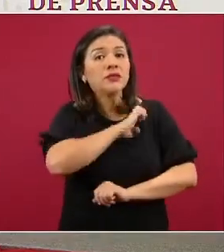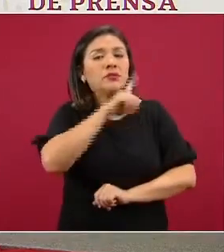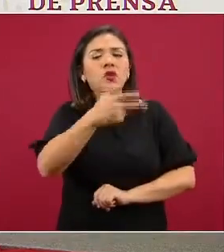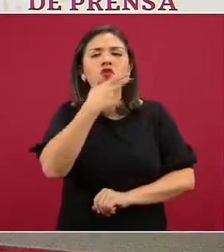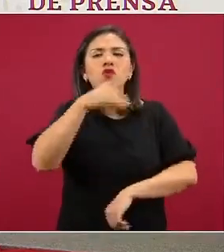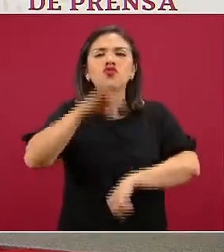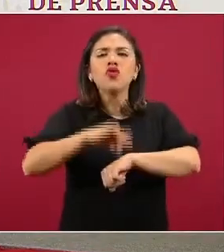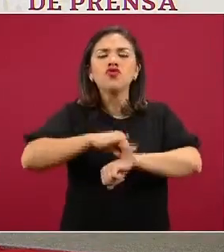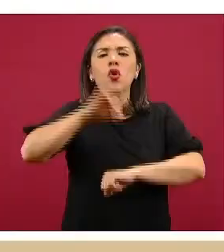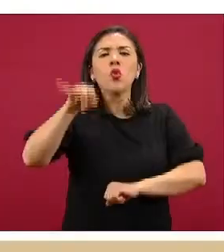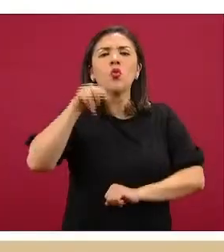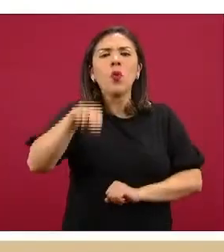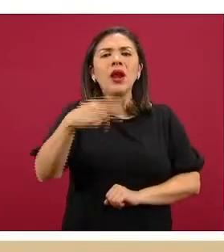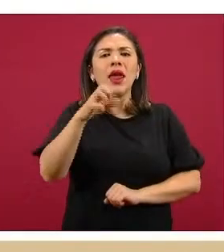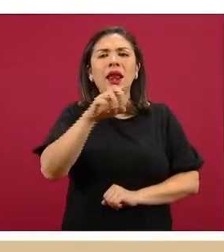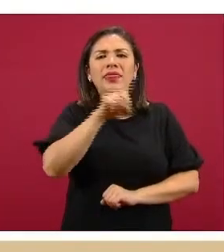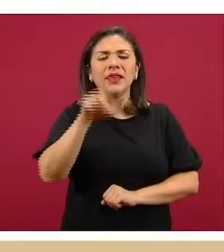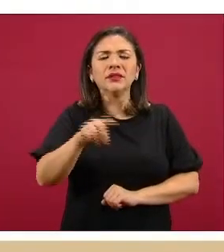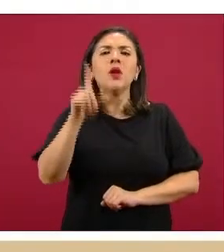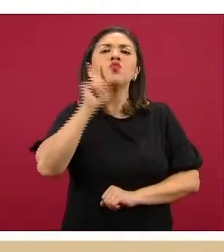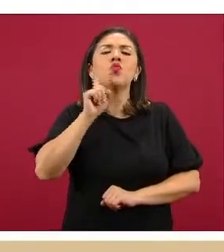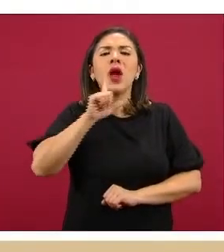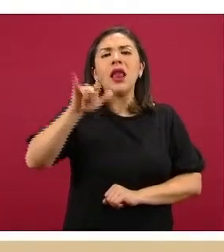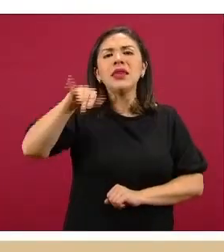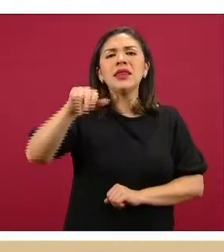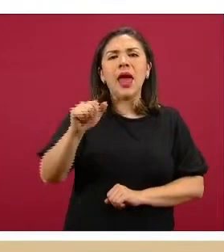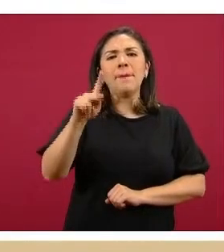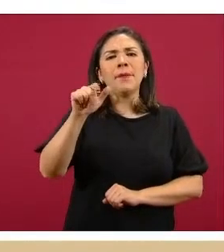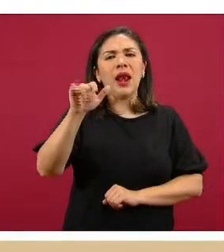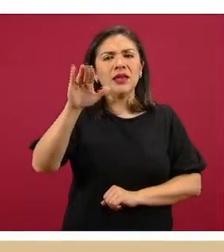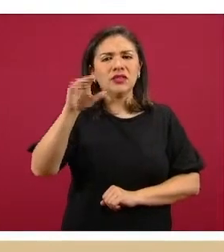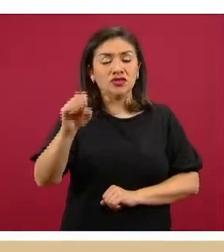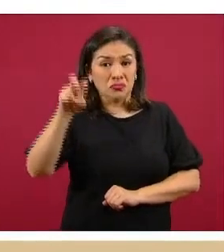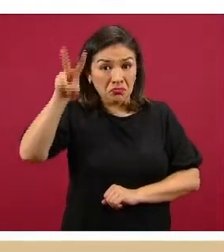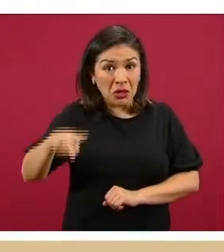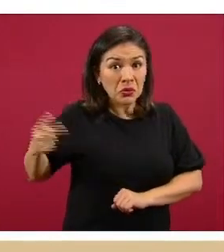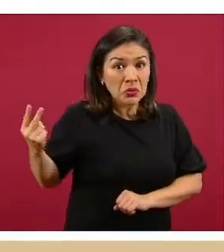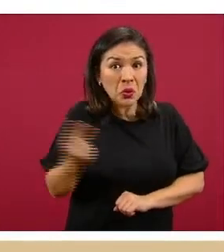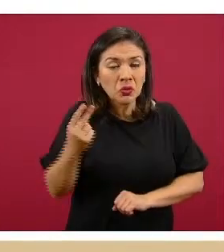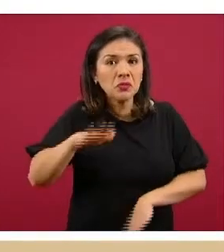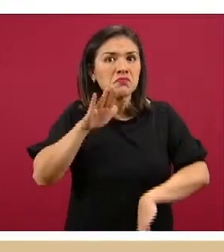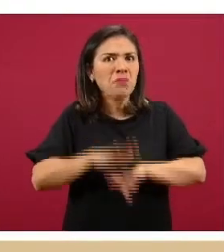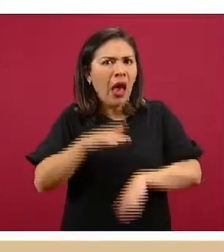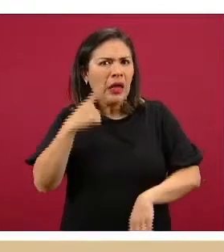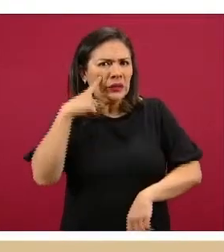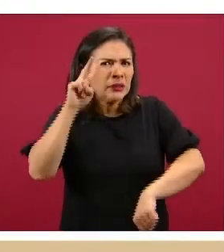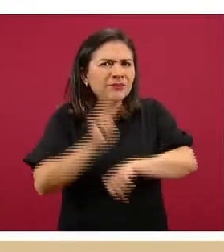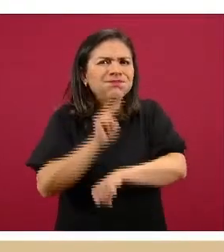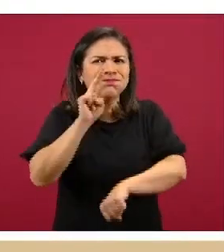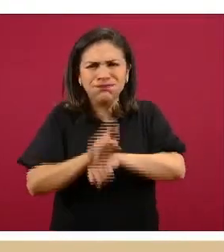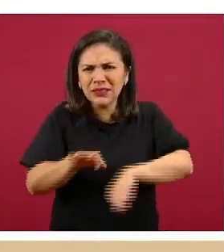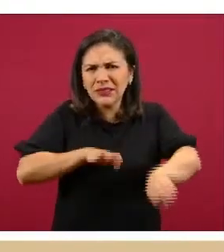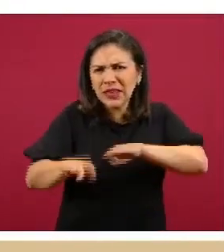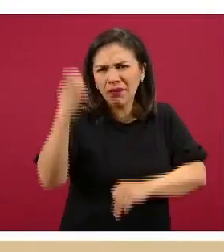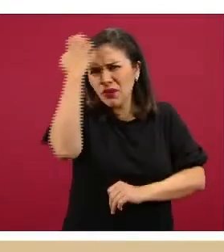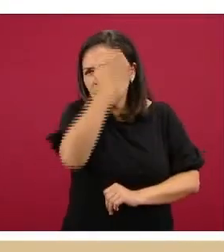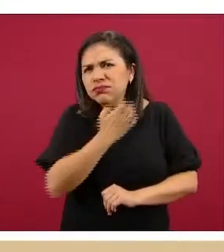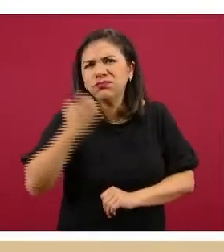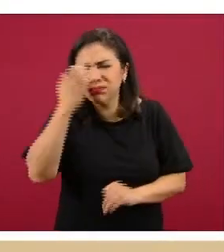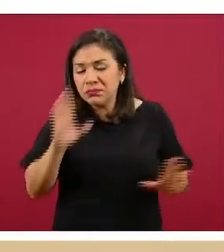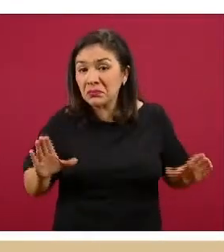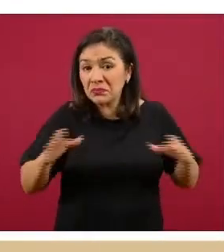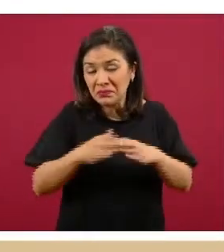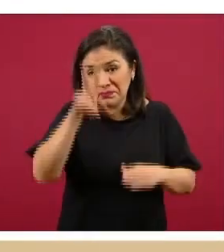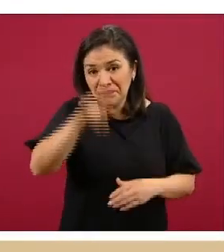Eugenio Hernández y a la doctora Lina Sofía Palacios, quienes realmente han estado continuo todos los días analizando